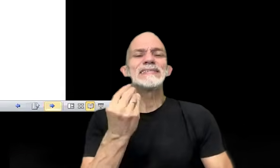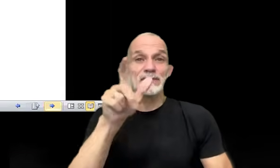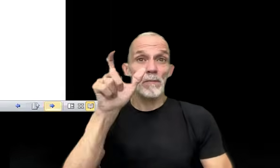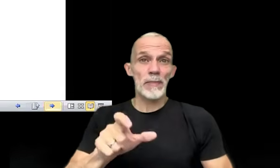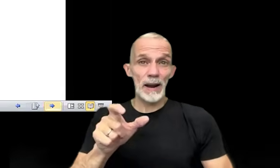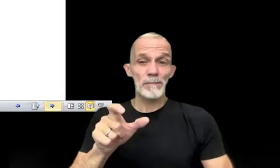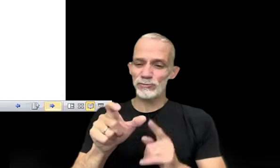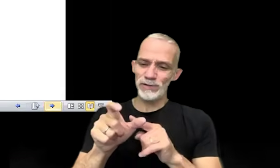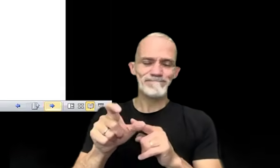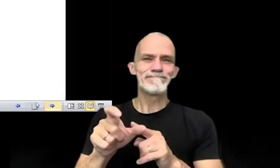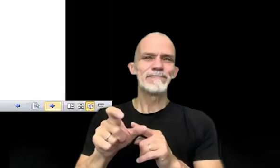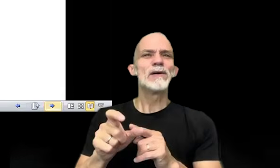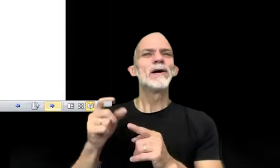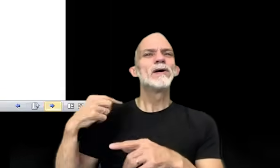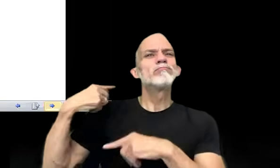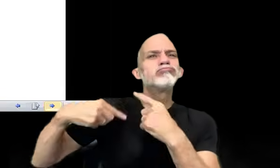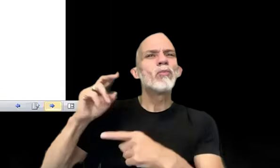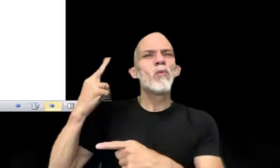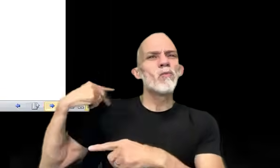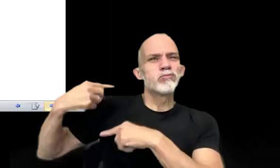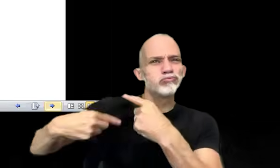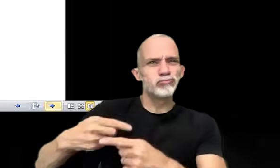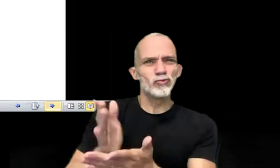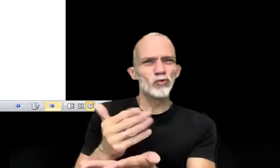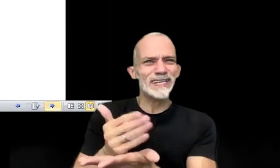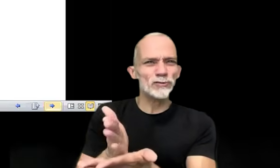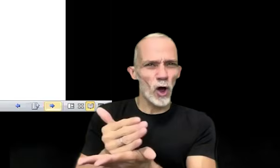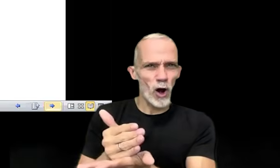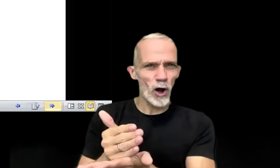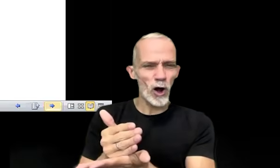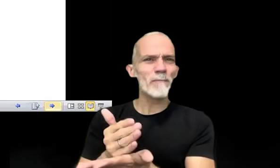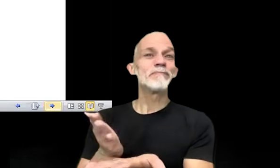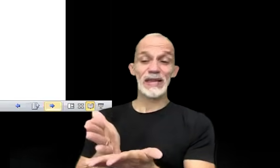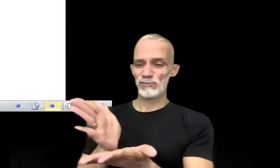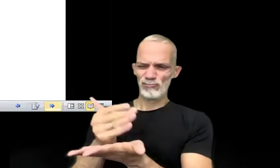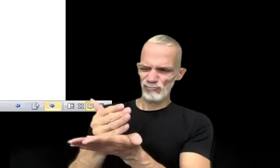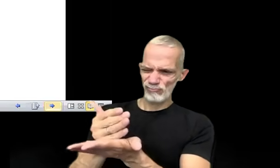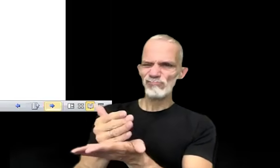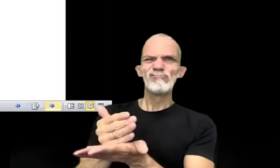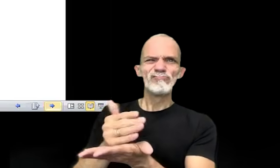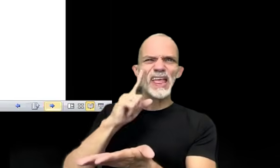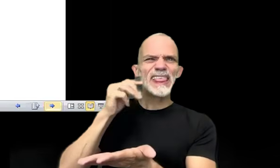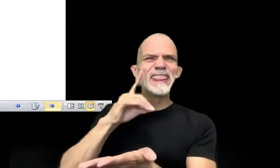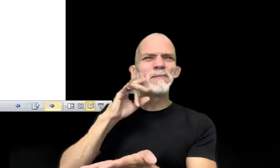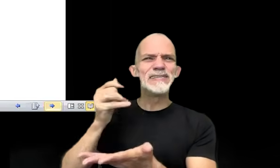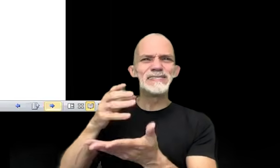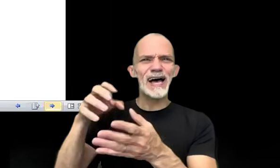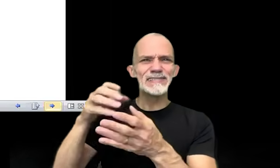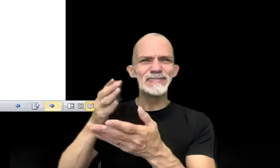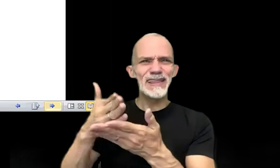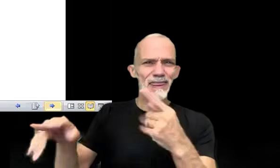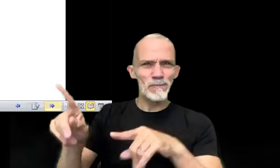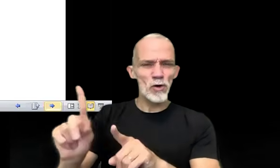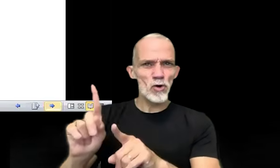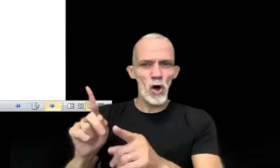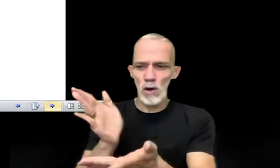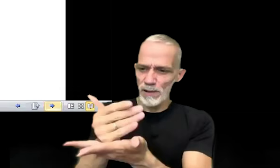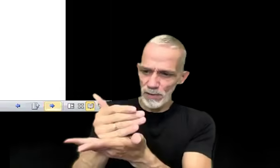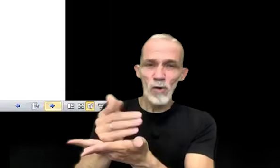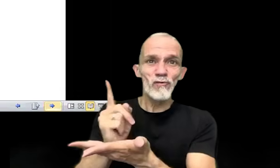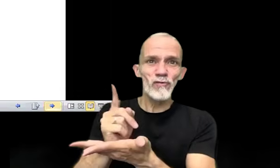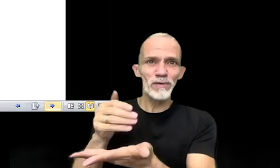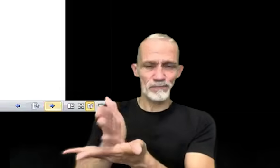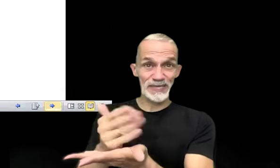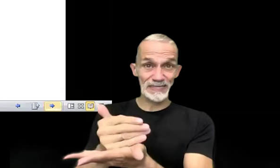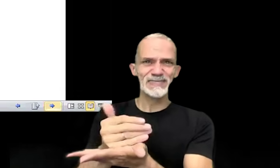residencia para sucesiones indivisa. Cuando hablo de sucesiones indivisa, la residencia que